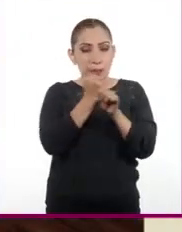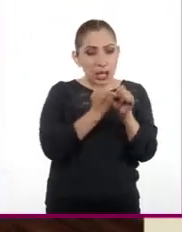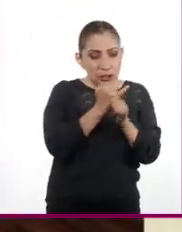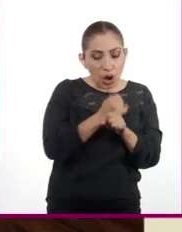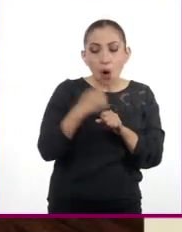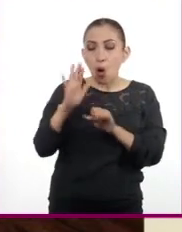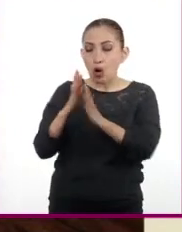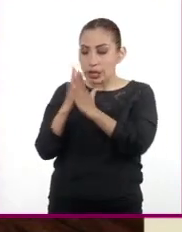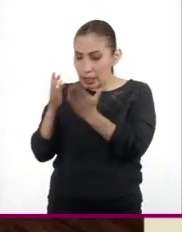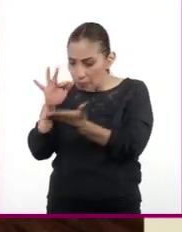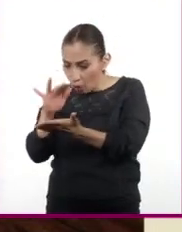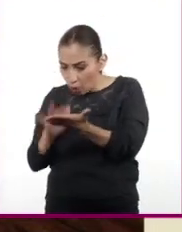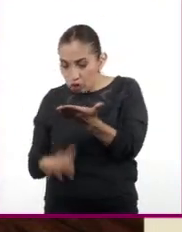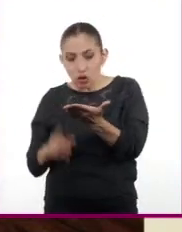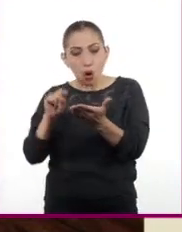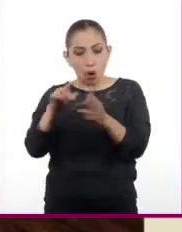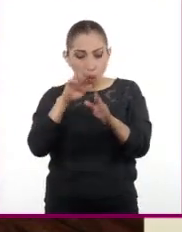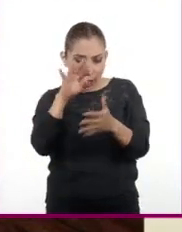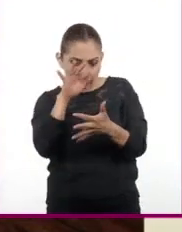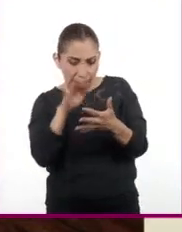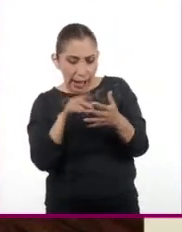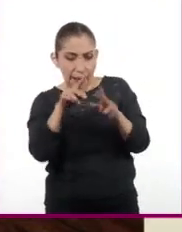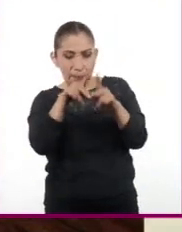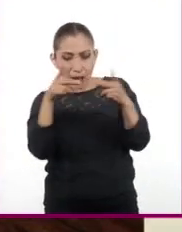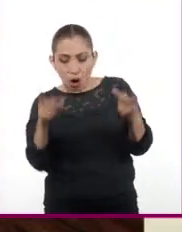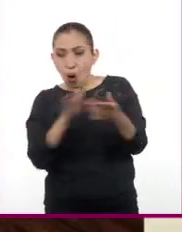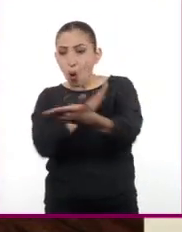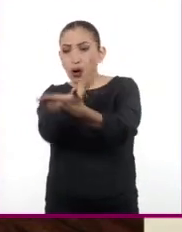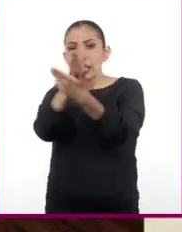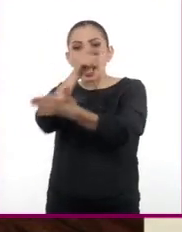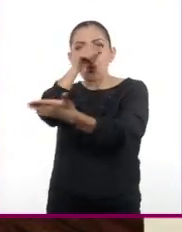que consulta, la investigación de campo,